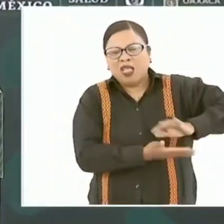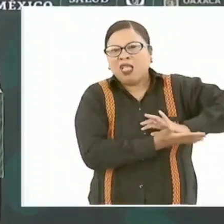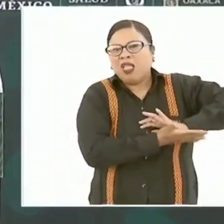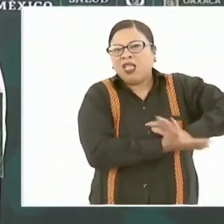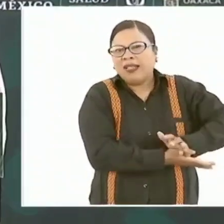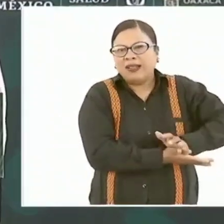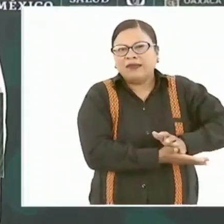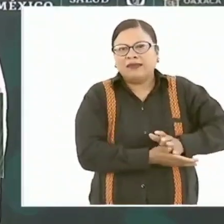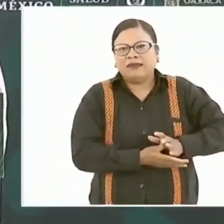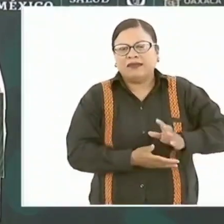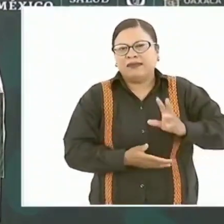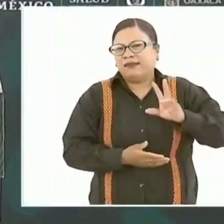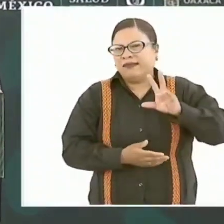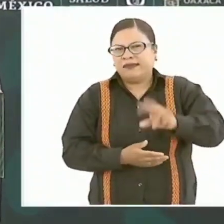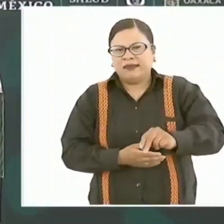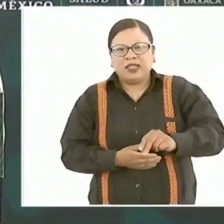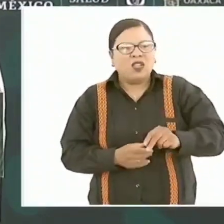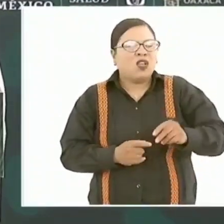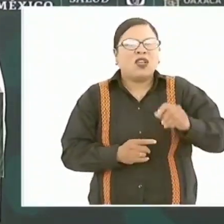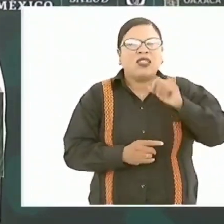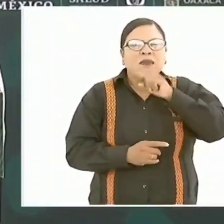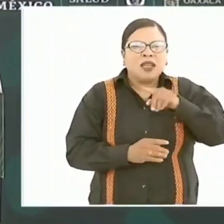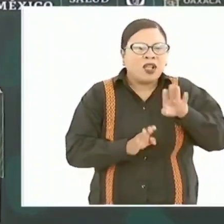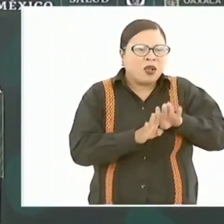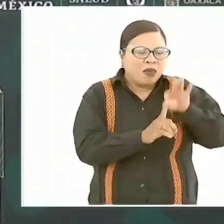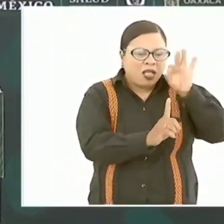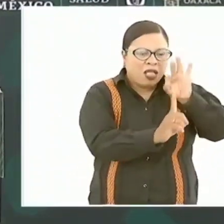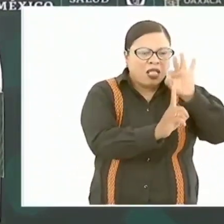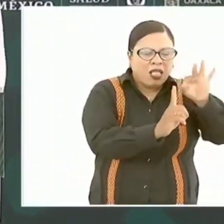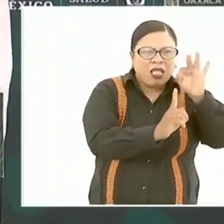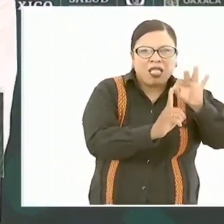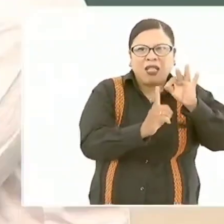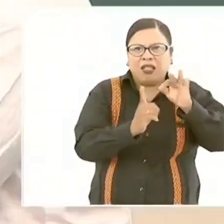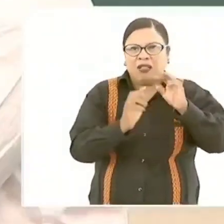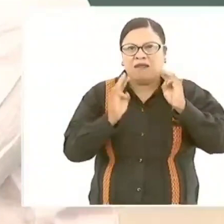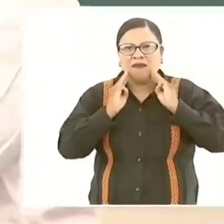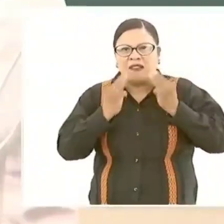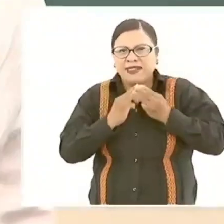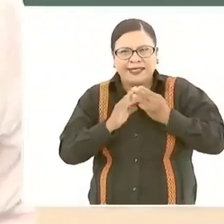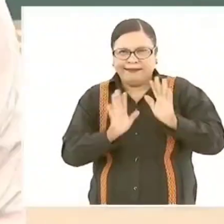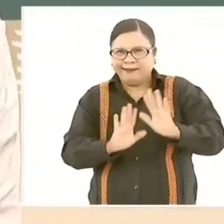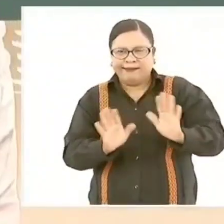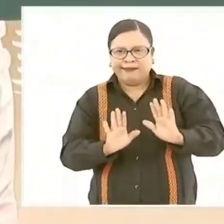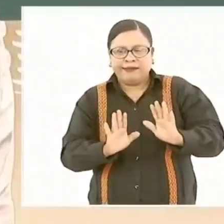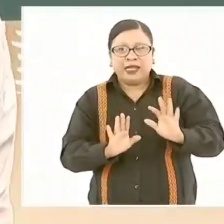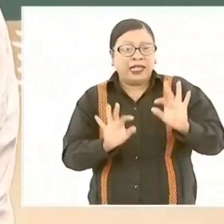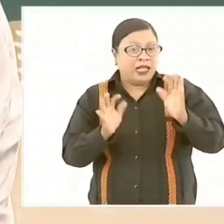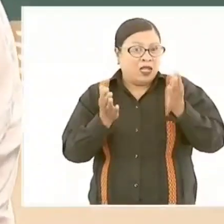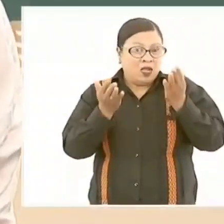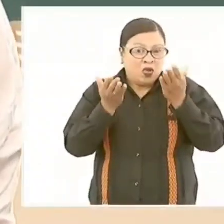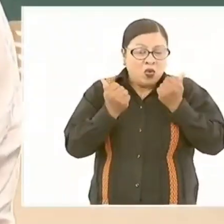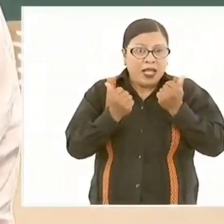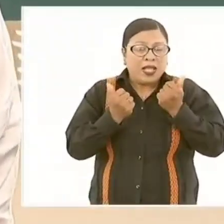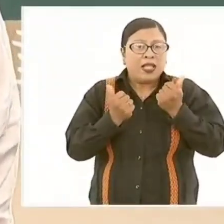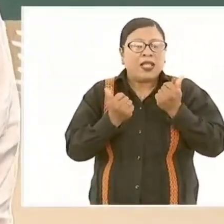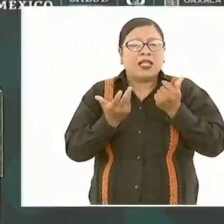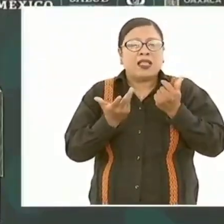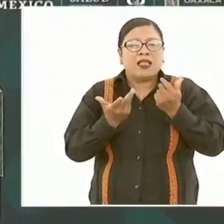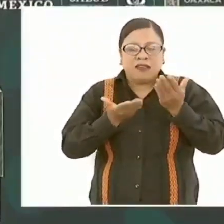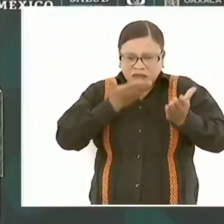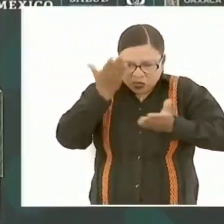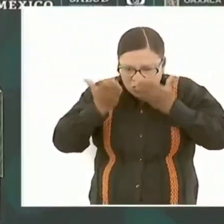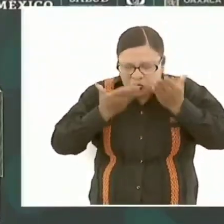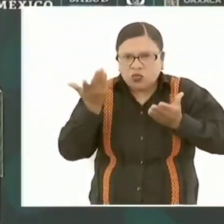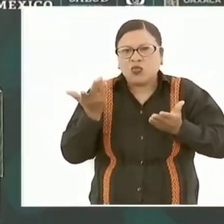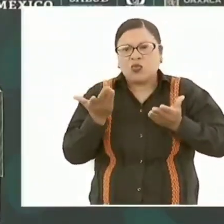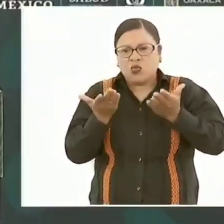no sean enganchados por la delincuencia, que el que no tiene oportunidad de estudio, de